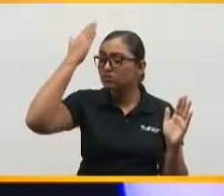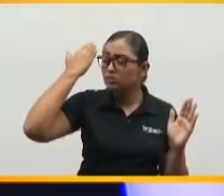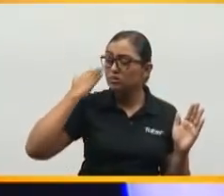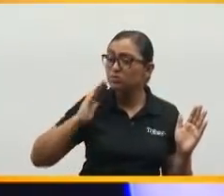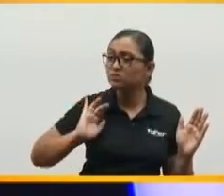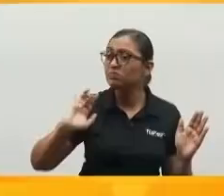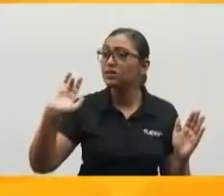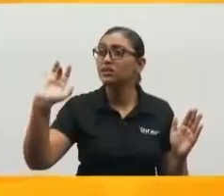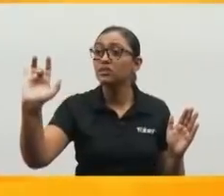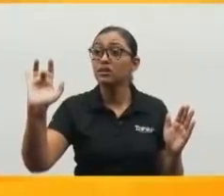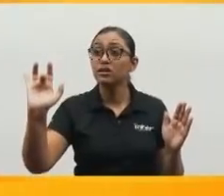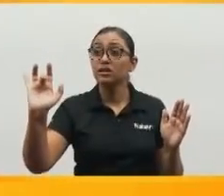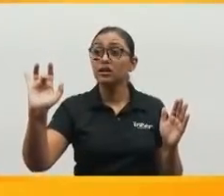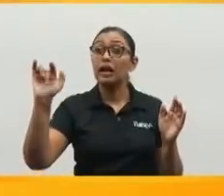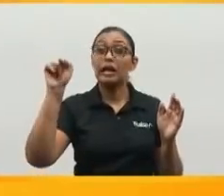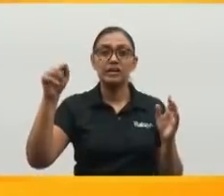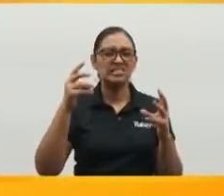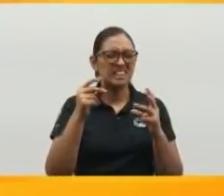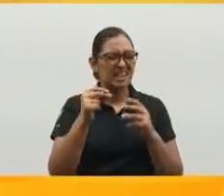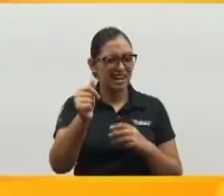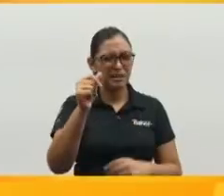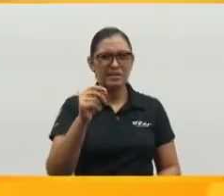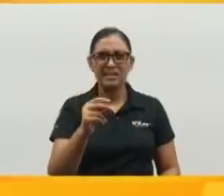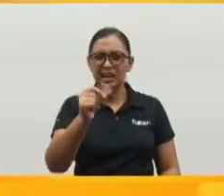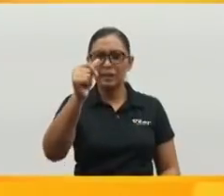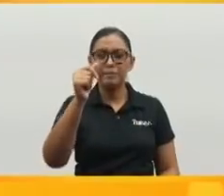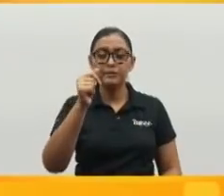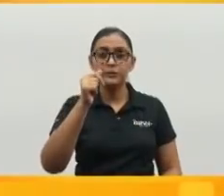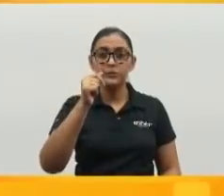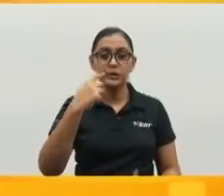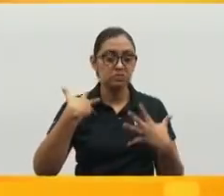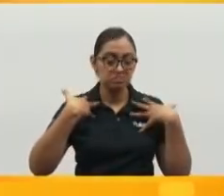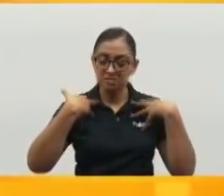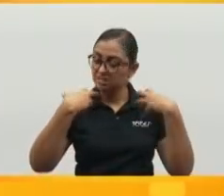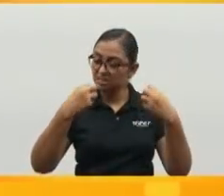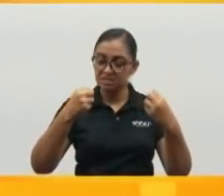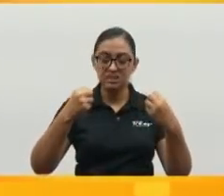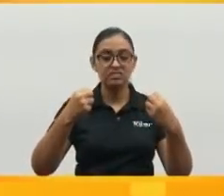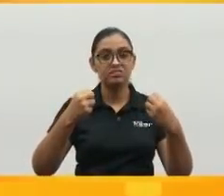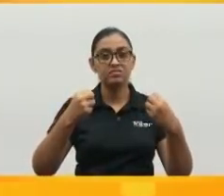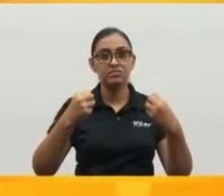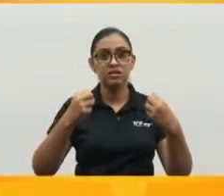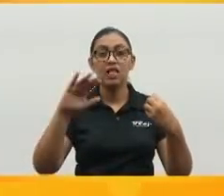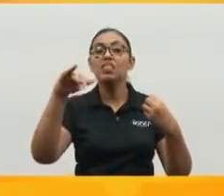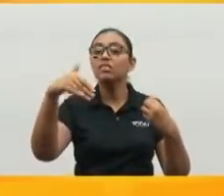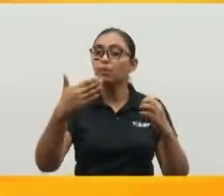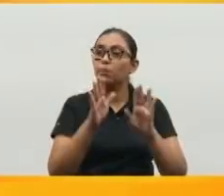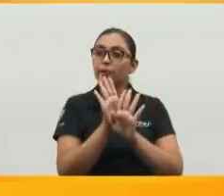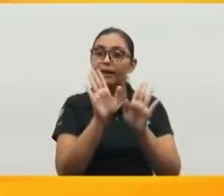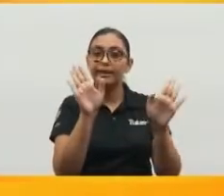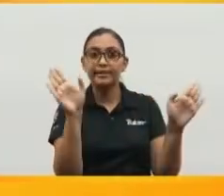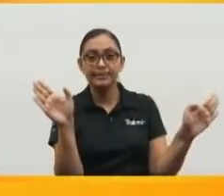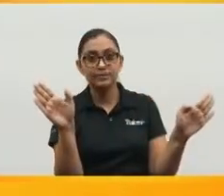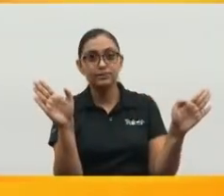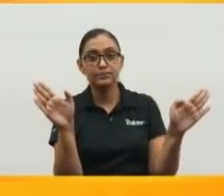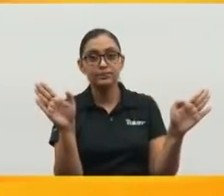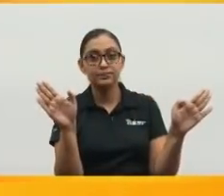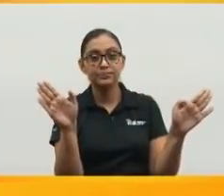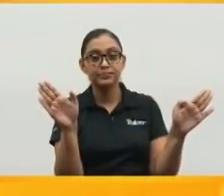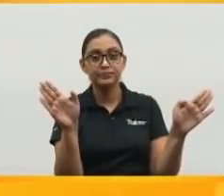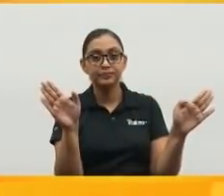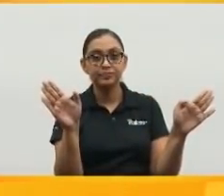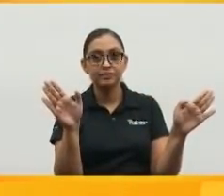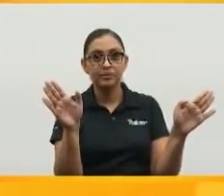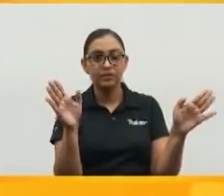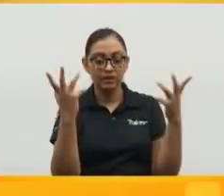Y enseguida la fuente de su sangre se secó y sintió el porco estaba sana de aquel azote. Luego Jesús, conociendo en sí mismo el